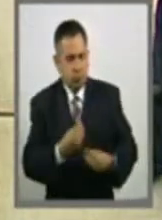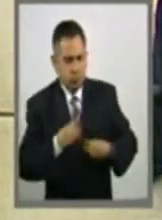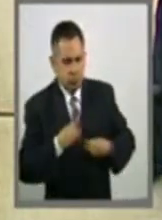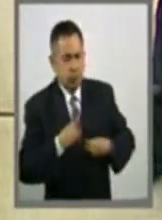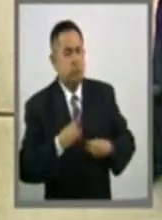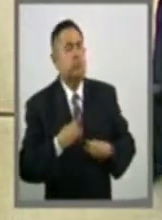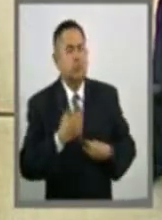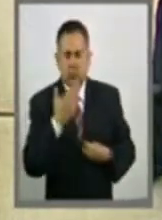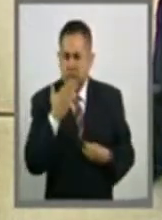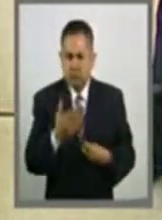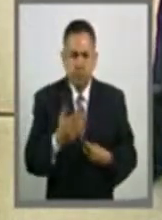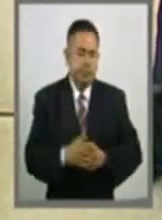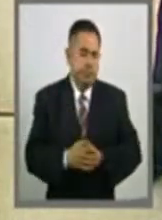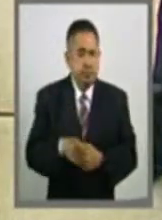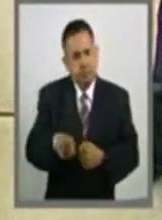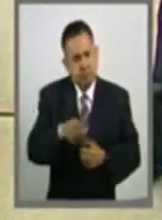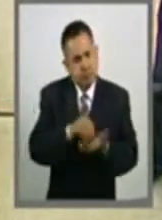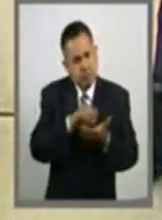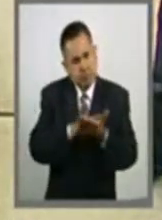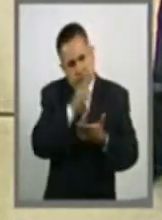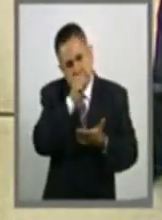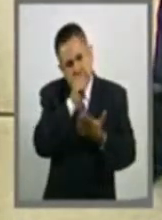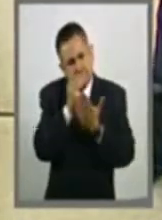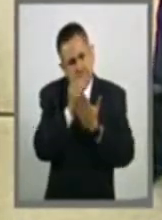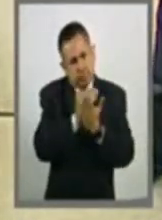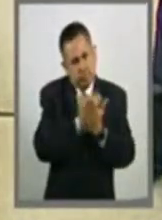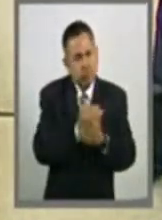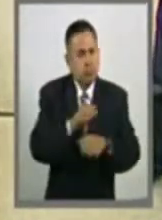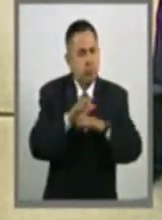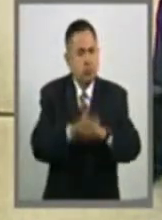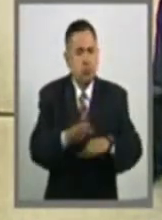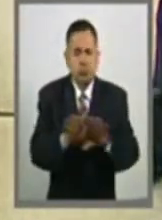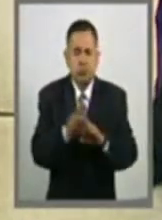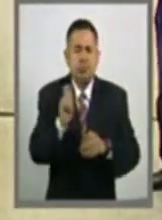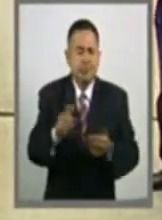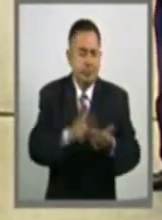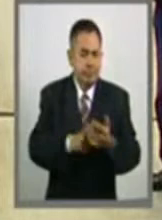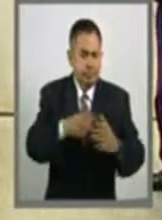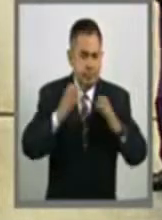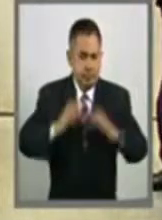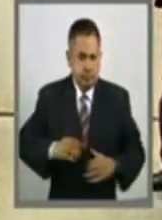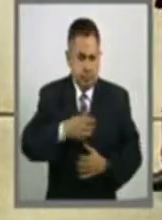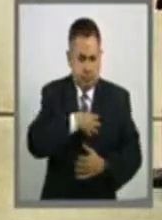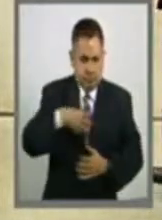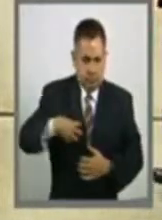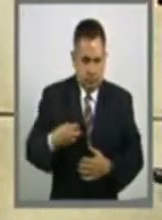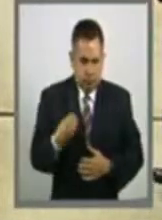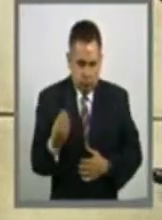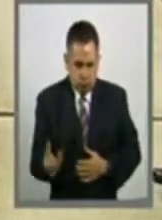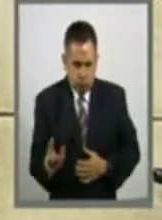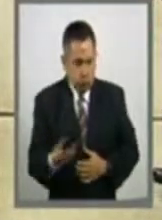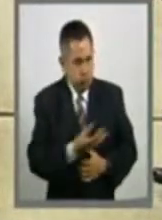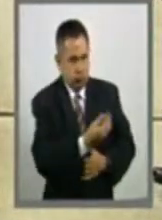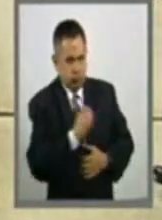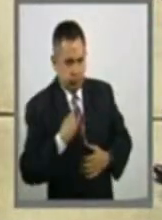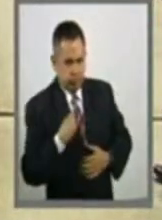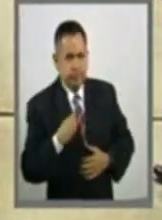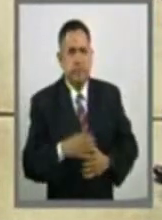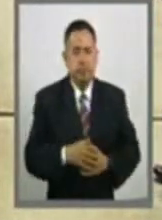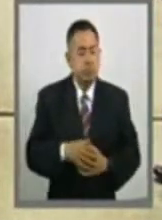institución información estadística fundamental sobre trasplantes. Así, de acuerdo al